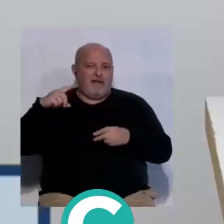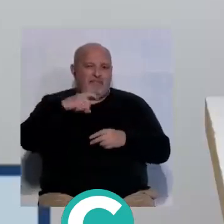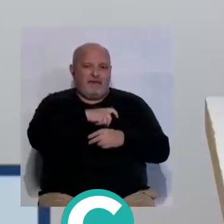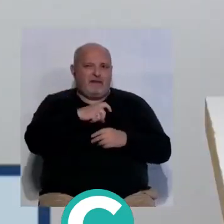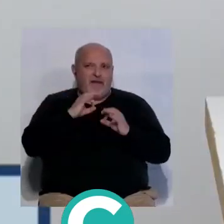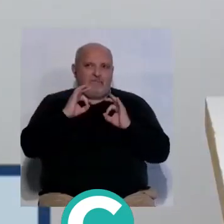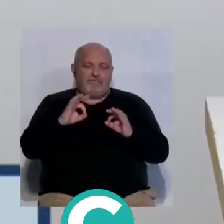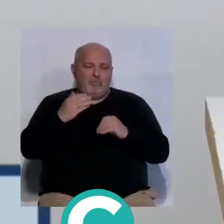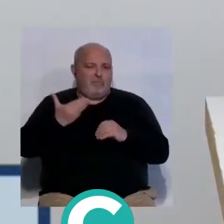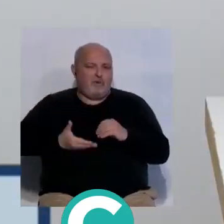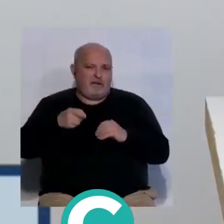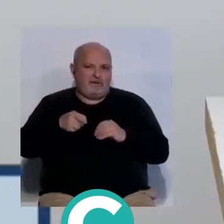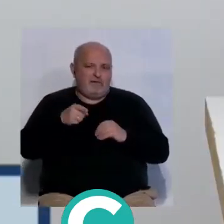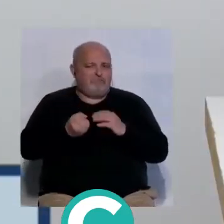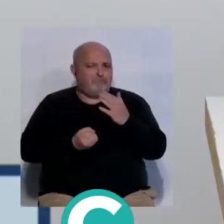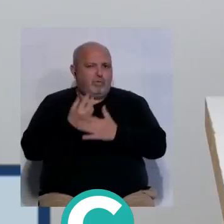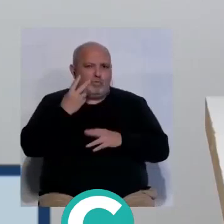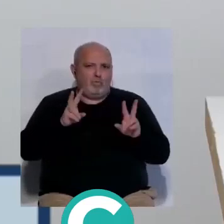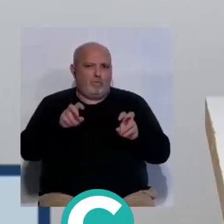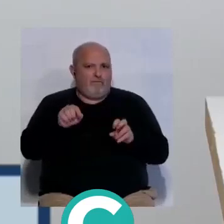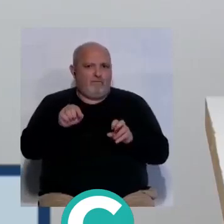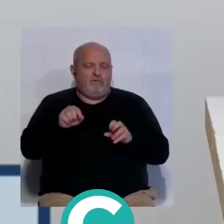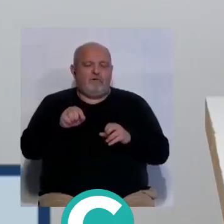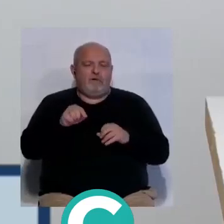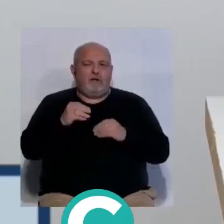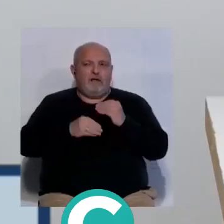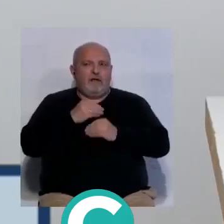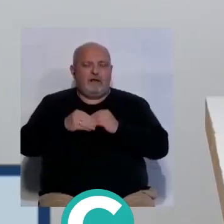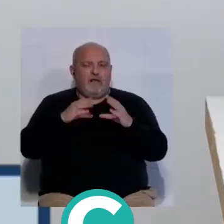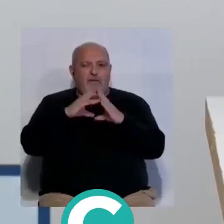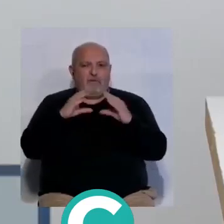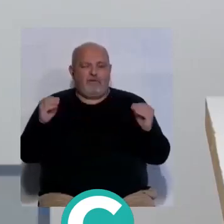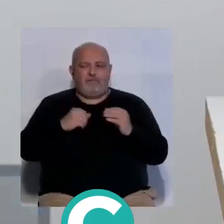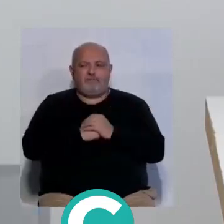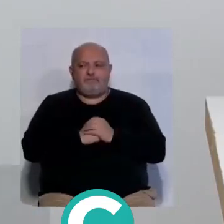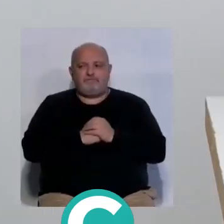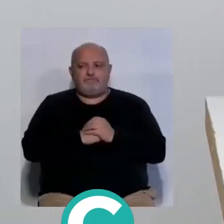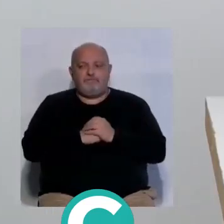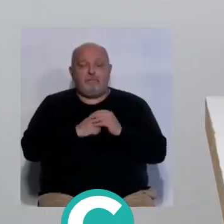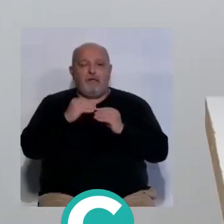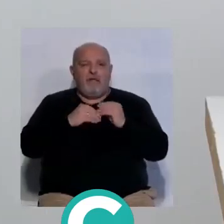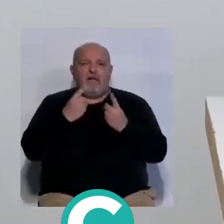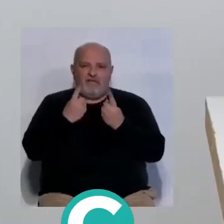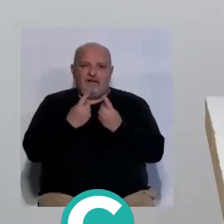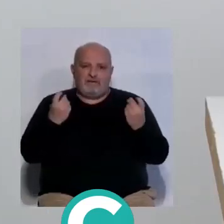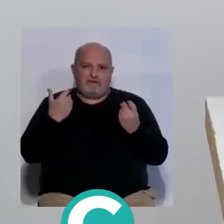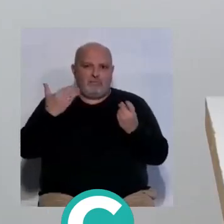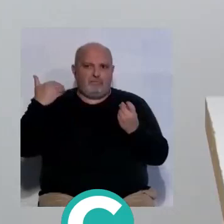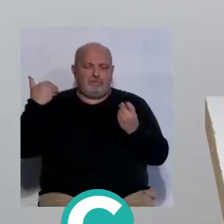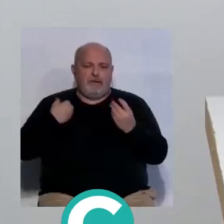absolutamente imprescindible en una medicina como es la que estamos llevando a cabo en Andalucía, que hacía falta